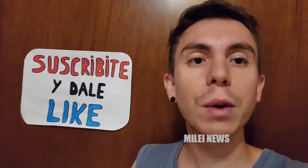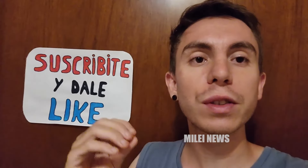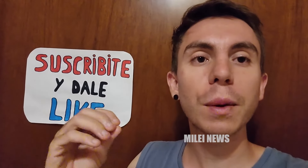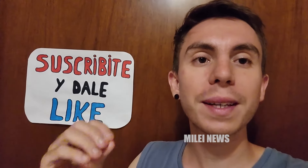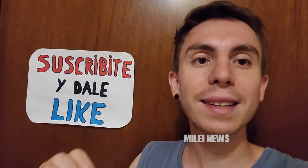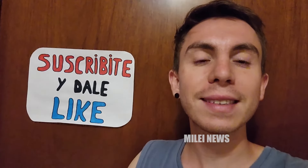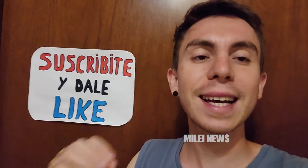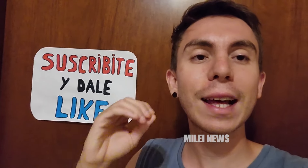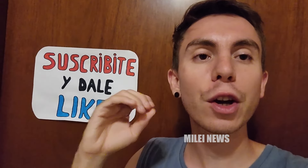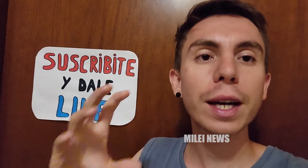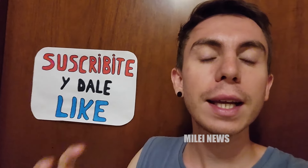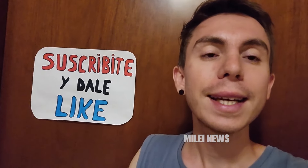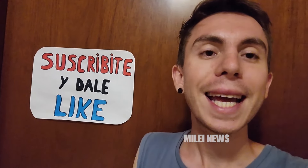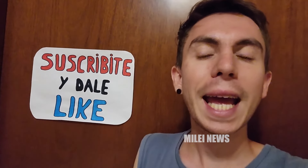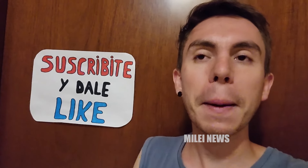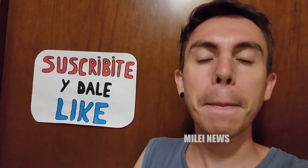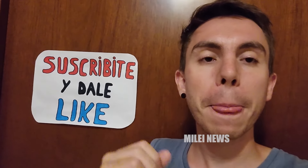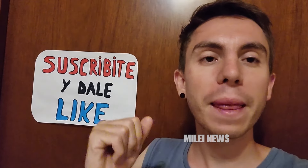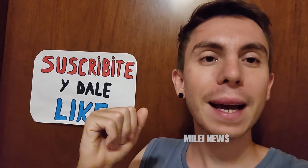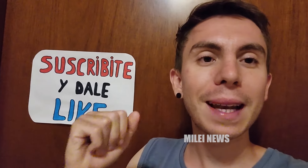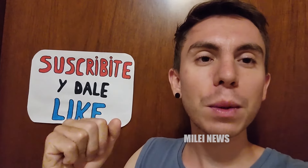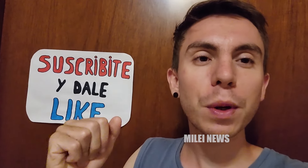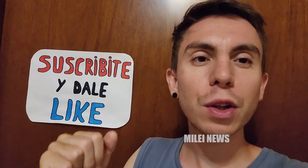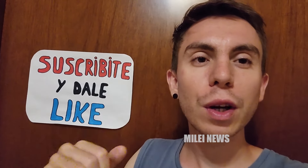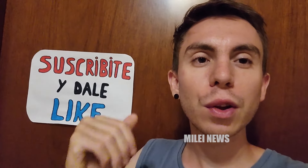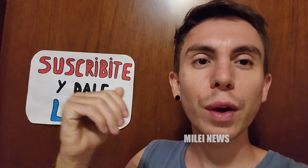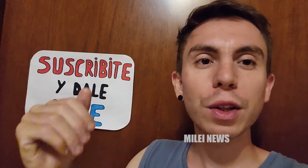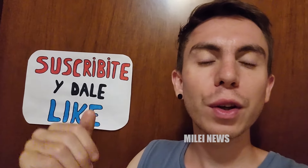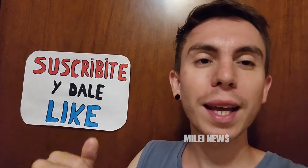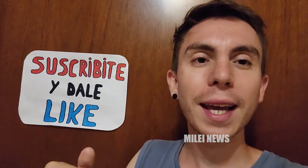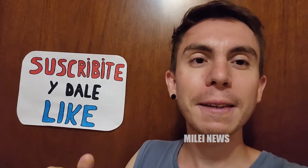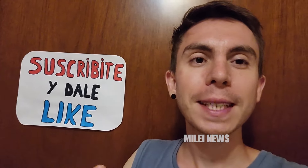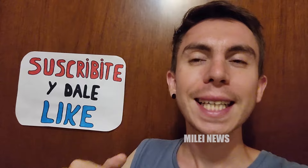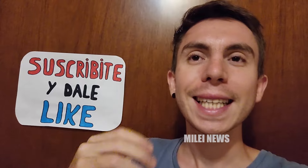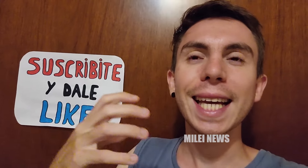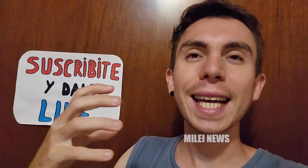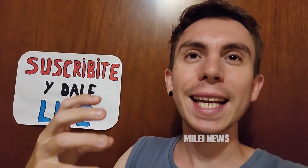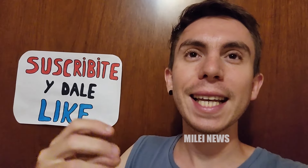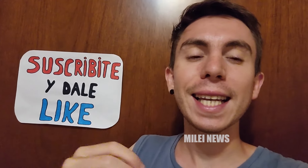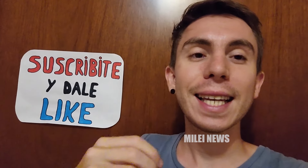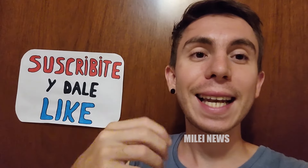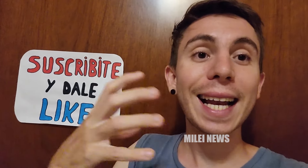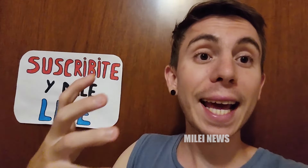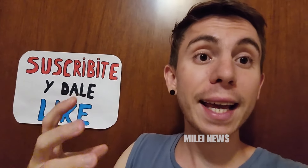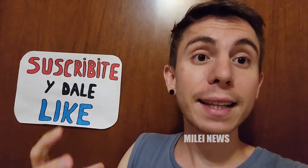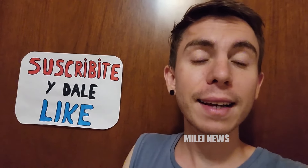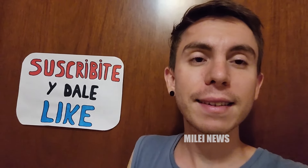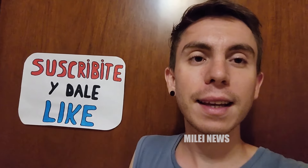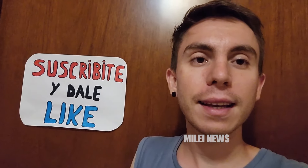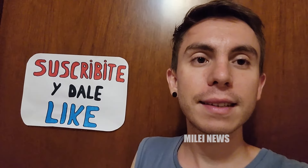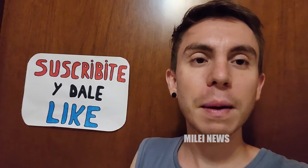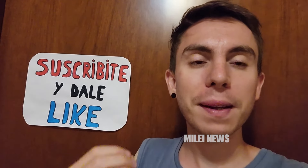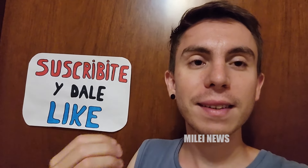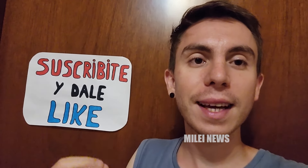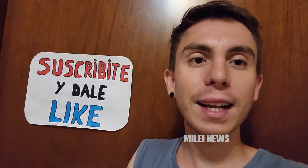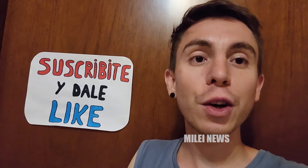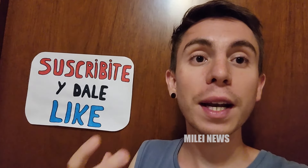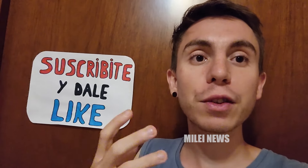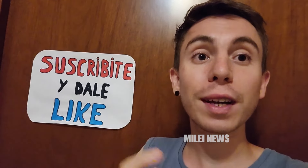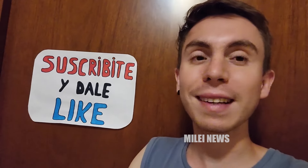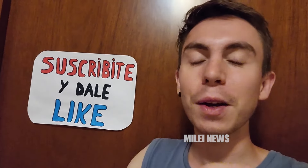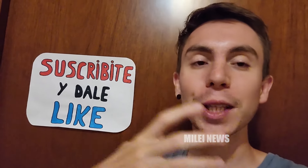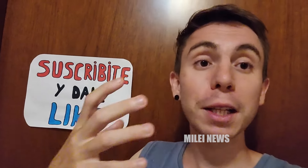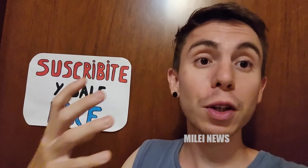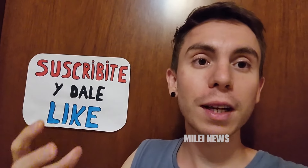teníamos al Vocero presidencial adorni eem hablando un poquito de todo esto de de la ley esta que se se va presentar al